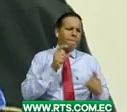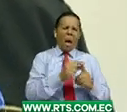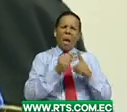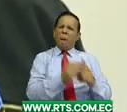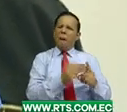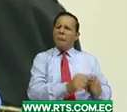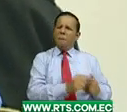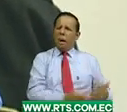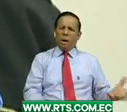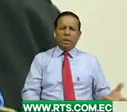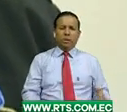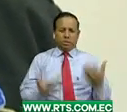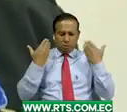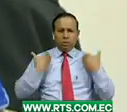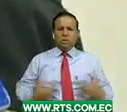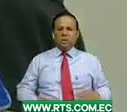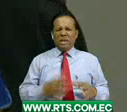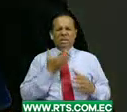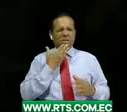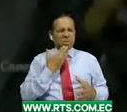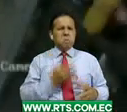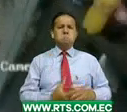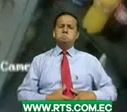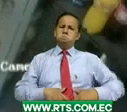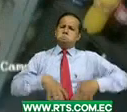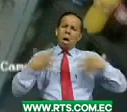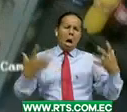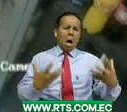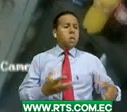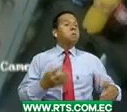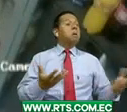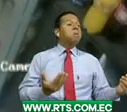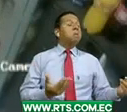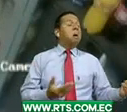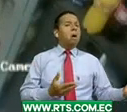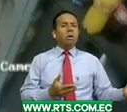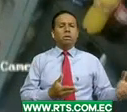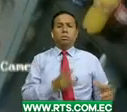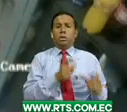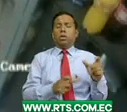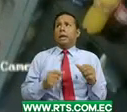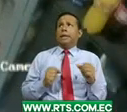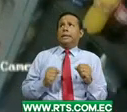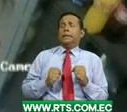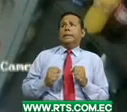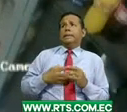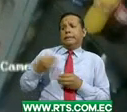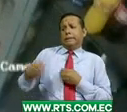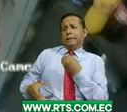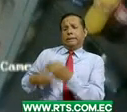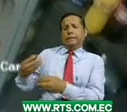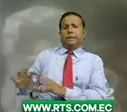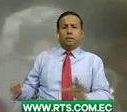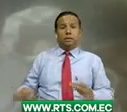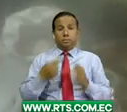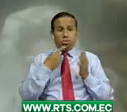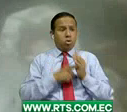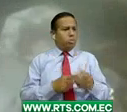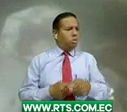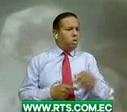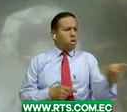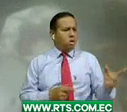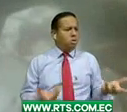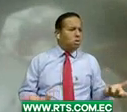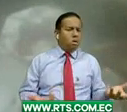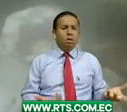e incluso, como se ha visto en algunos otros casos, con alevosía. El trabajo policial empezó de forma inmediata luego de unir cabos, rastrear celulares y parar la marcha de